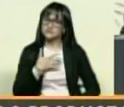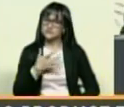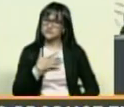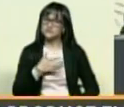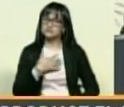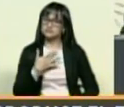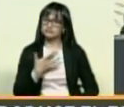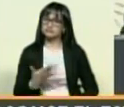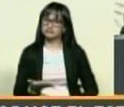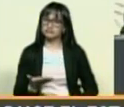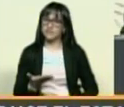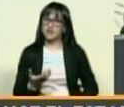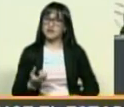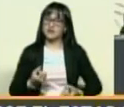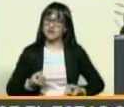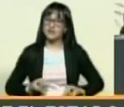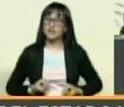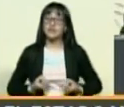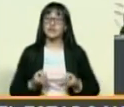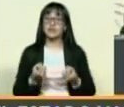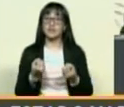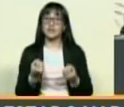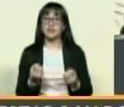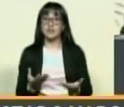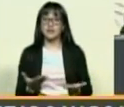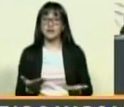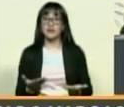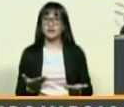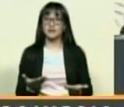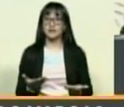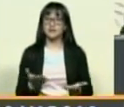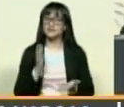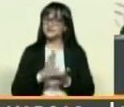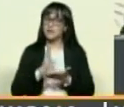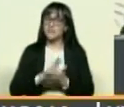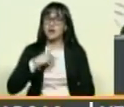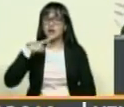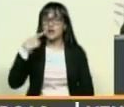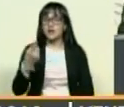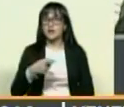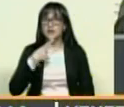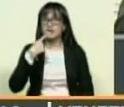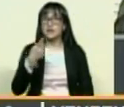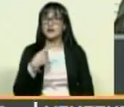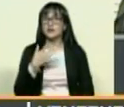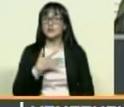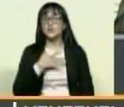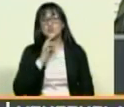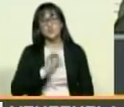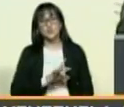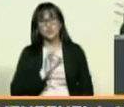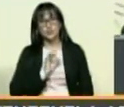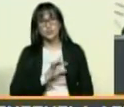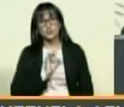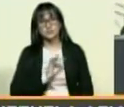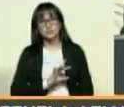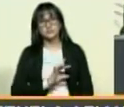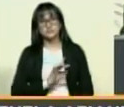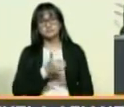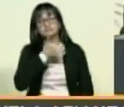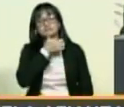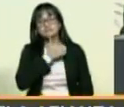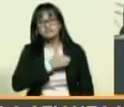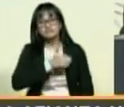reconstruir y de garantizar ese término tan famoso que hemos dicho tantas veces hoy aquí, la resiliencia, que es la